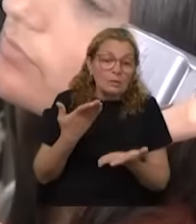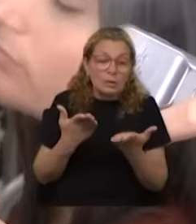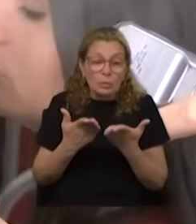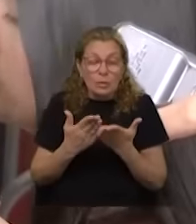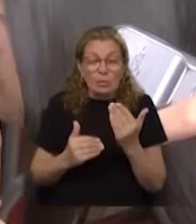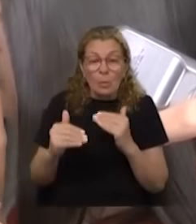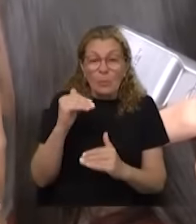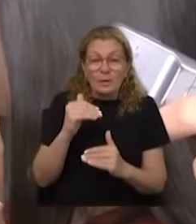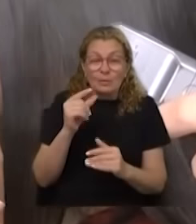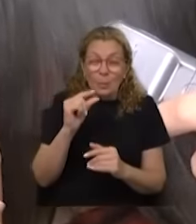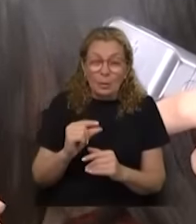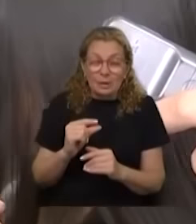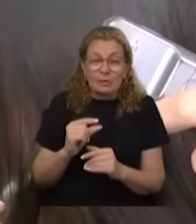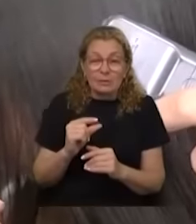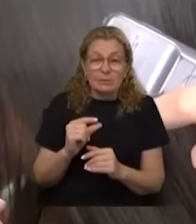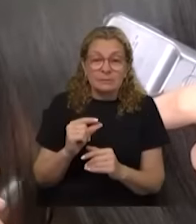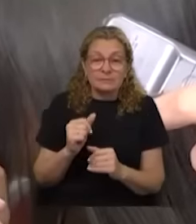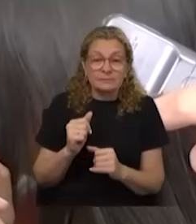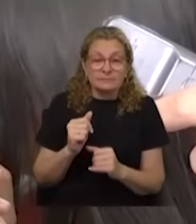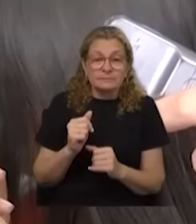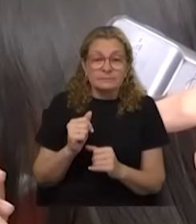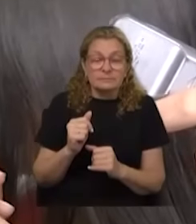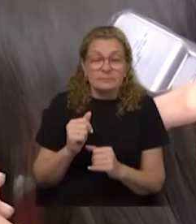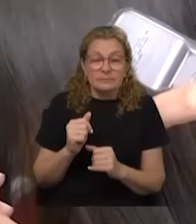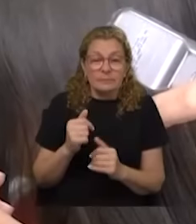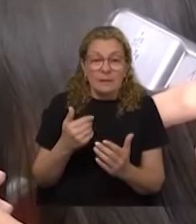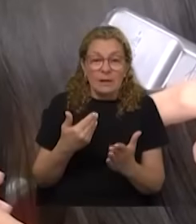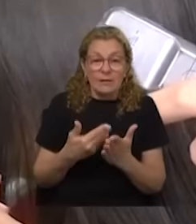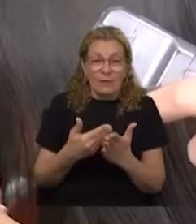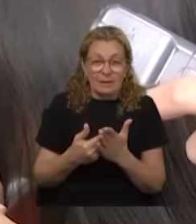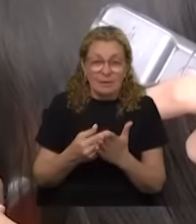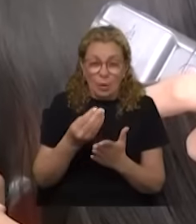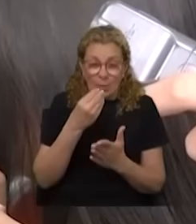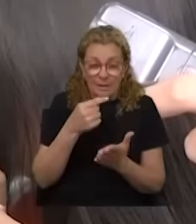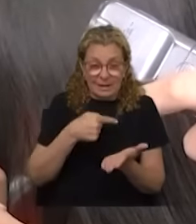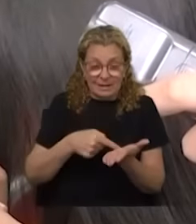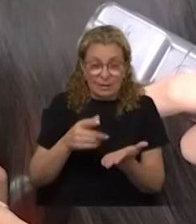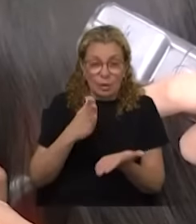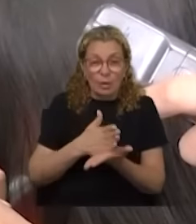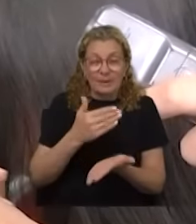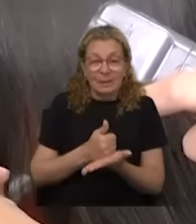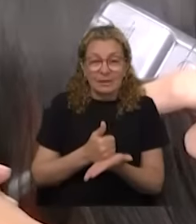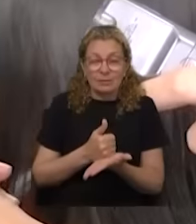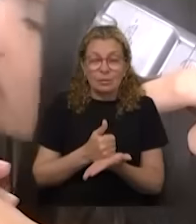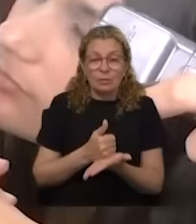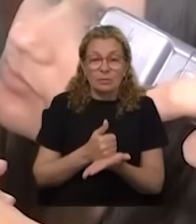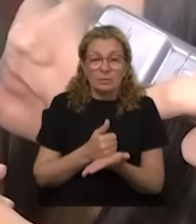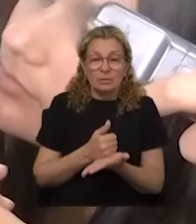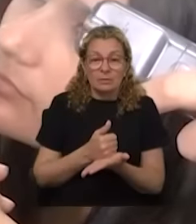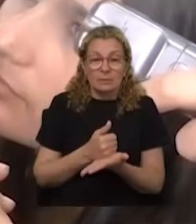aumento pequeño eh de la inseguridad alimentaria en el centro en los departamentos de Centro